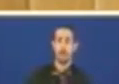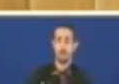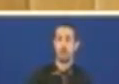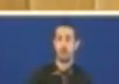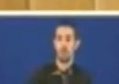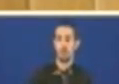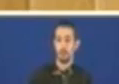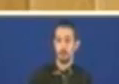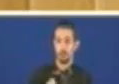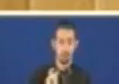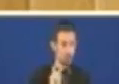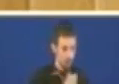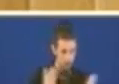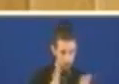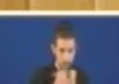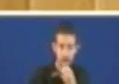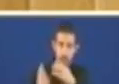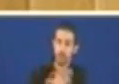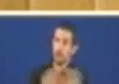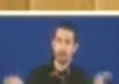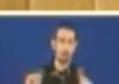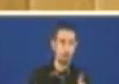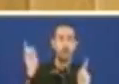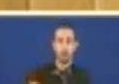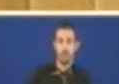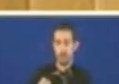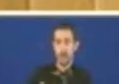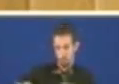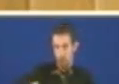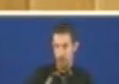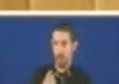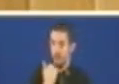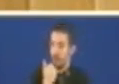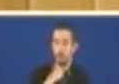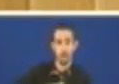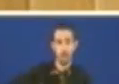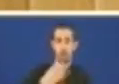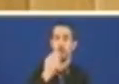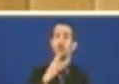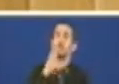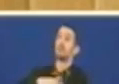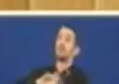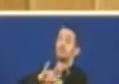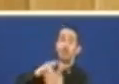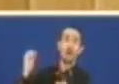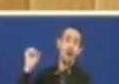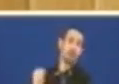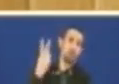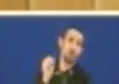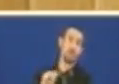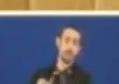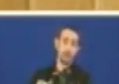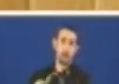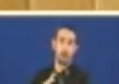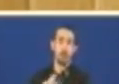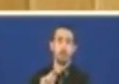de editar un tríptico informativo, tratábase tamén de actuar. Porque resulta que no ano 2007, nunha decisión